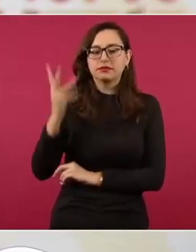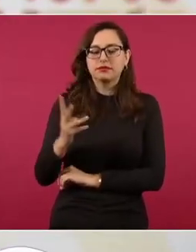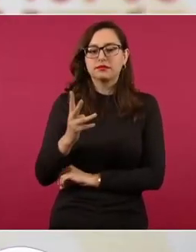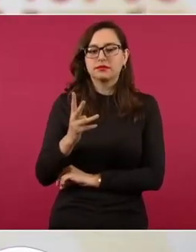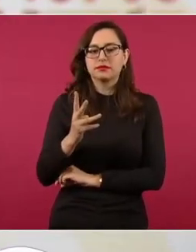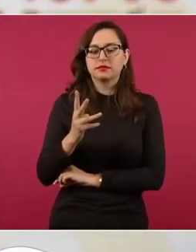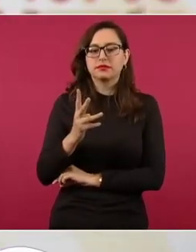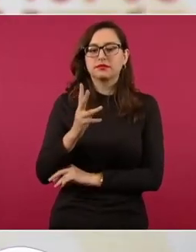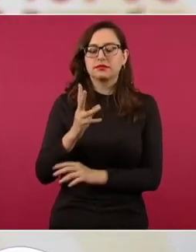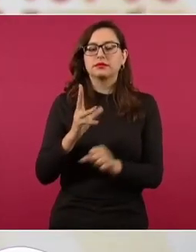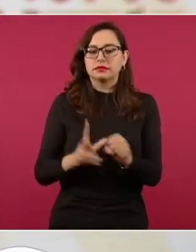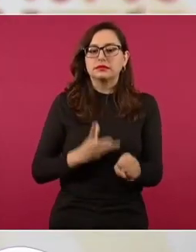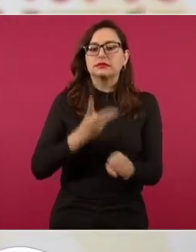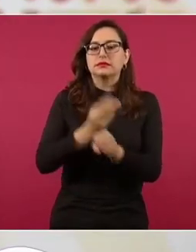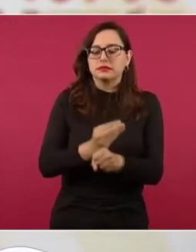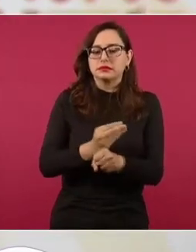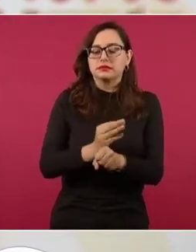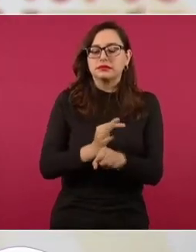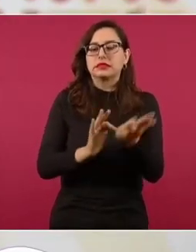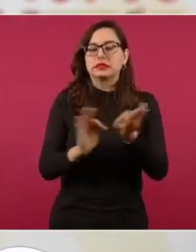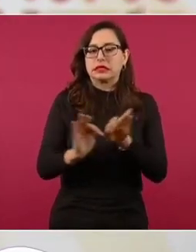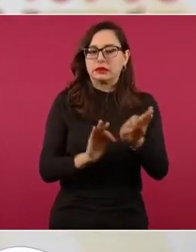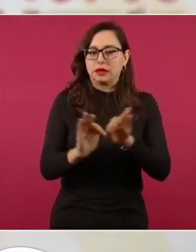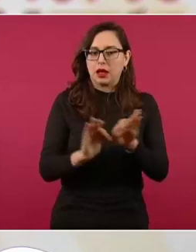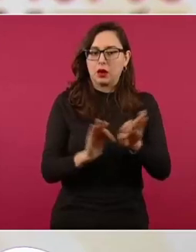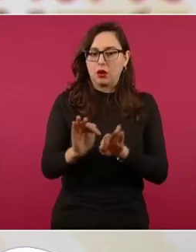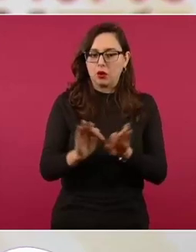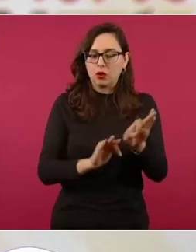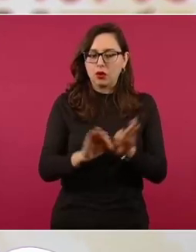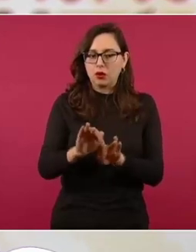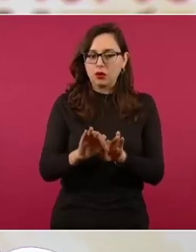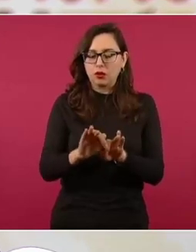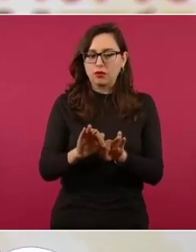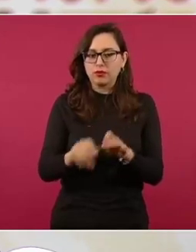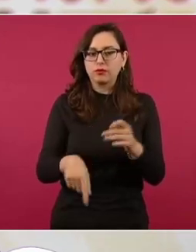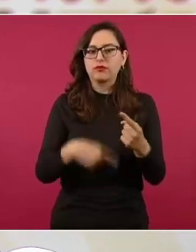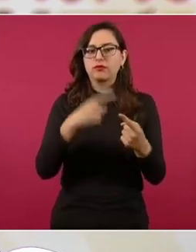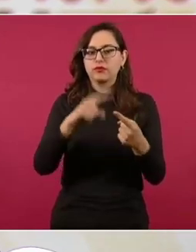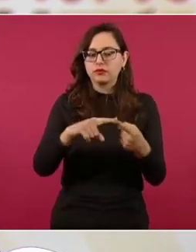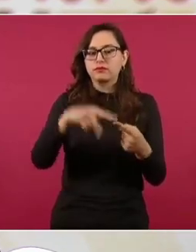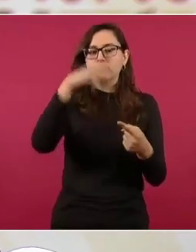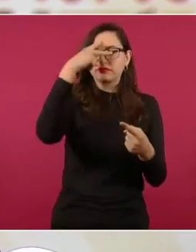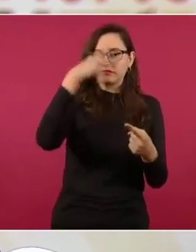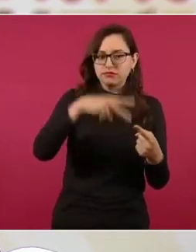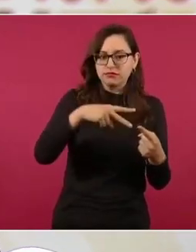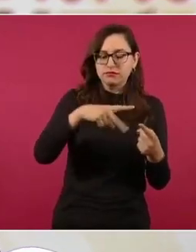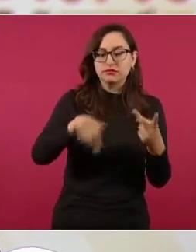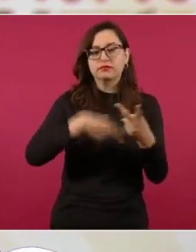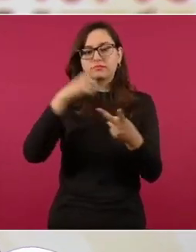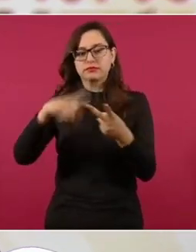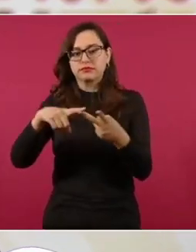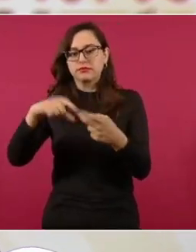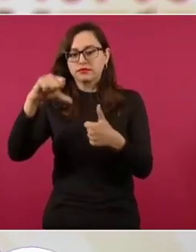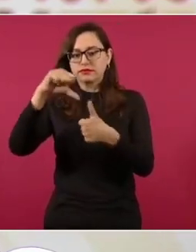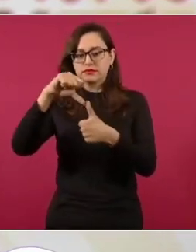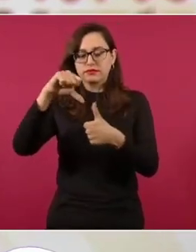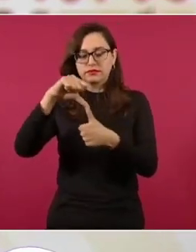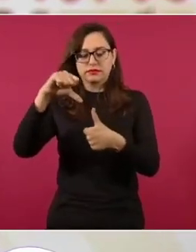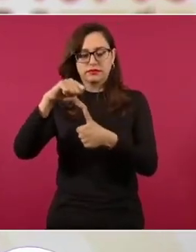adicionales para trabajo. Incluye también a personas de Centroamérica, no nada más mexicanas y